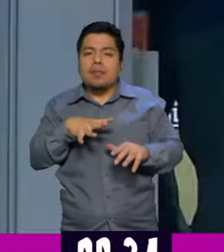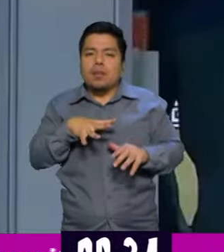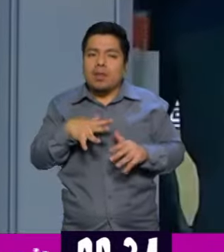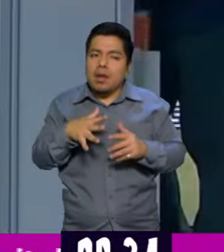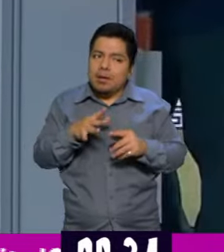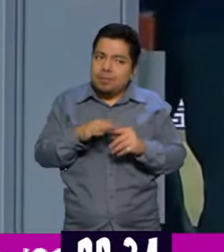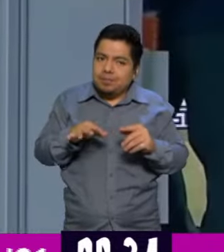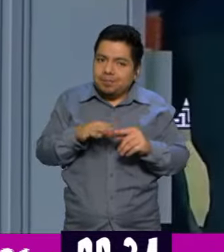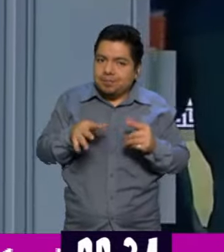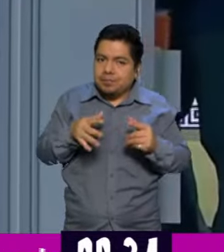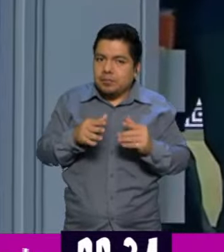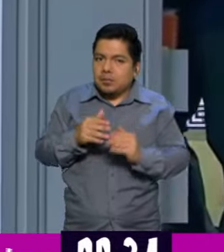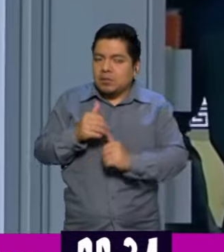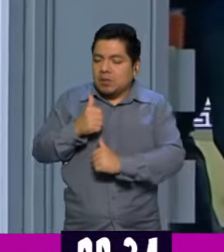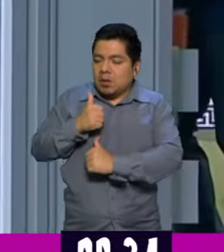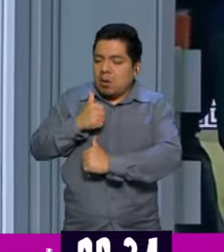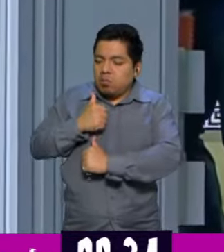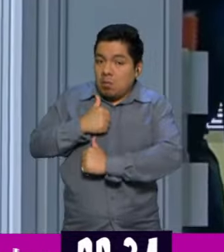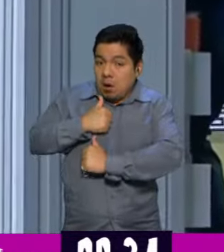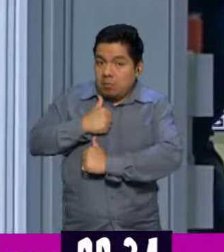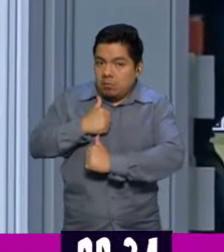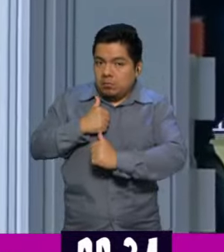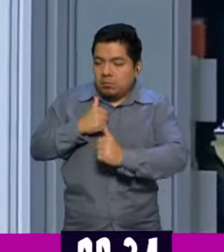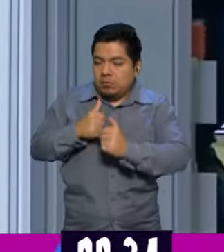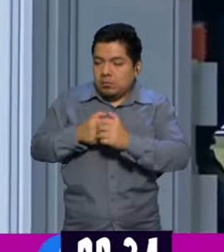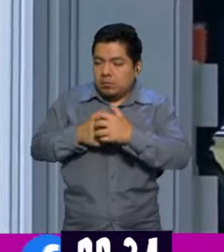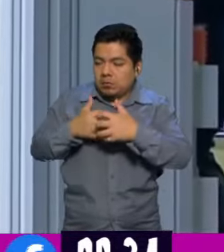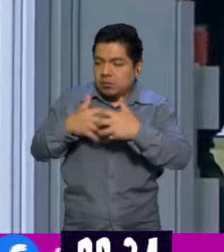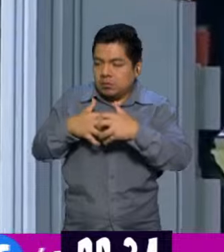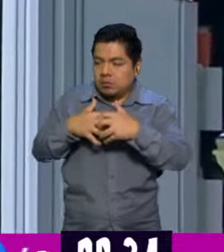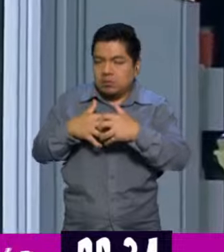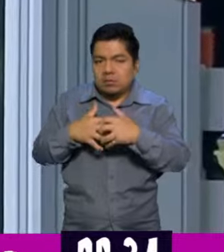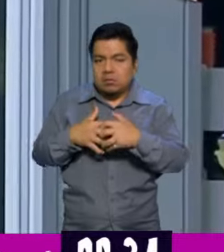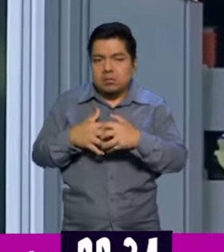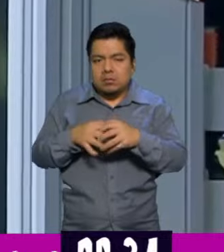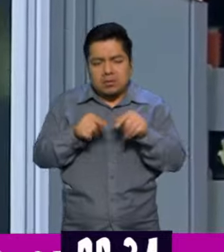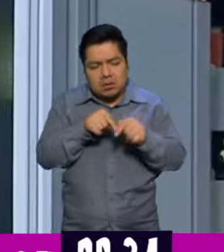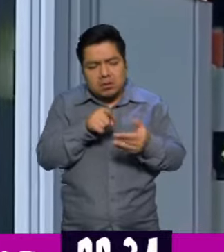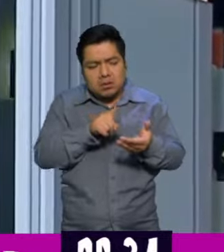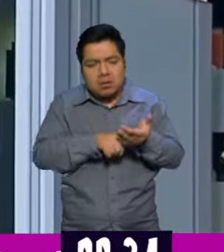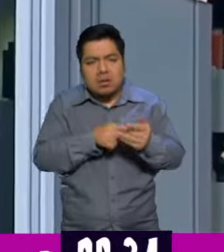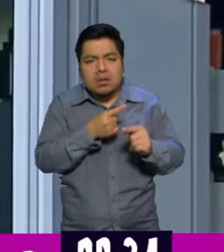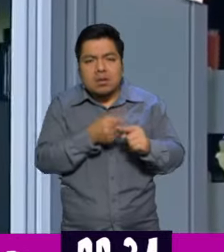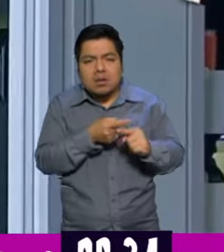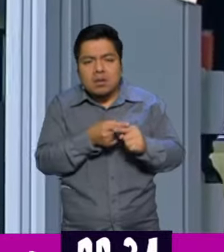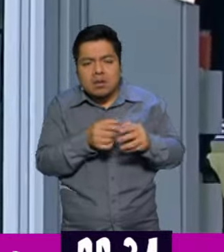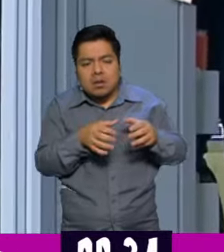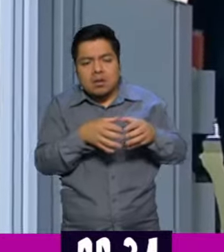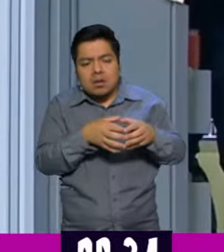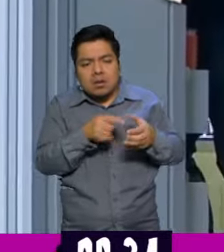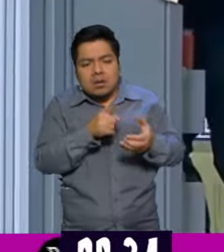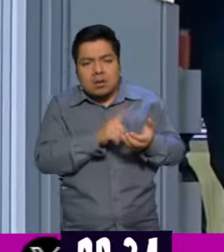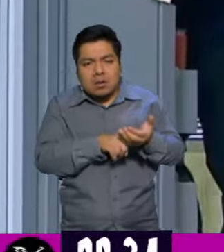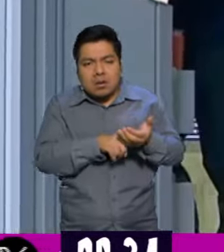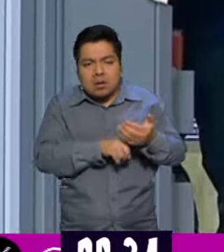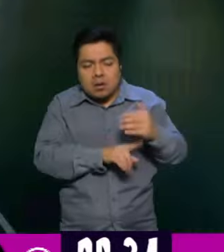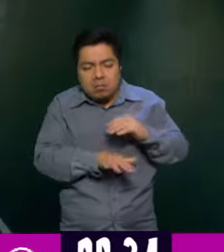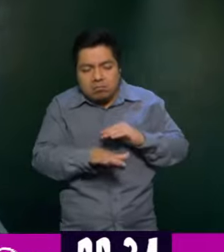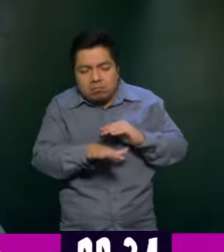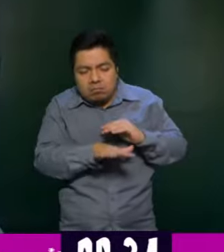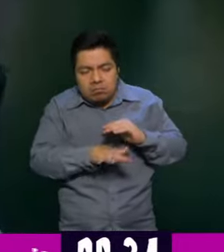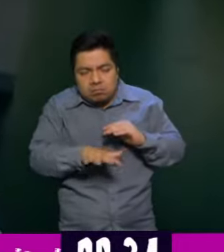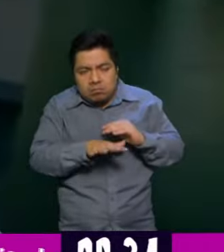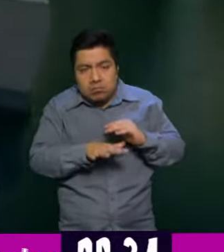complejo militar industrial. ¿Quién conforma este complejo militar industrial? Pues sectores